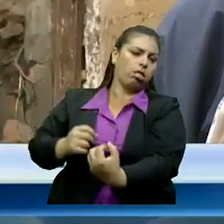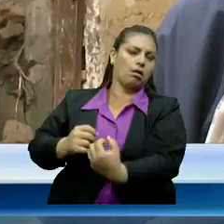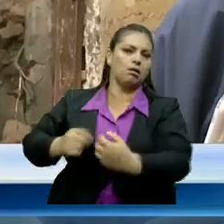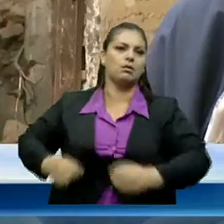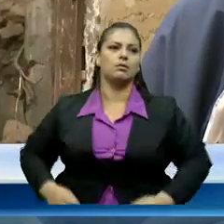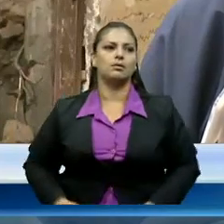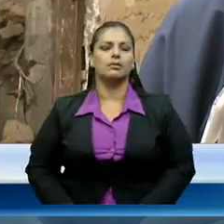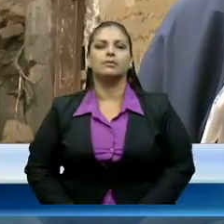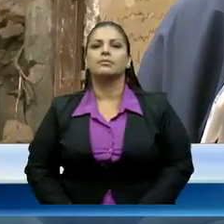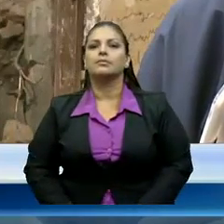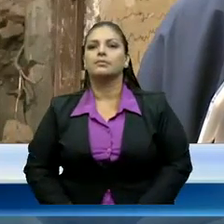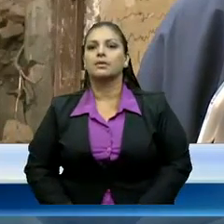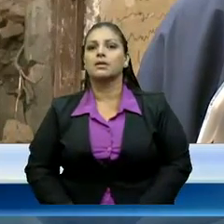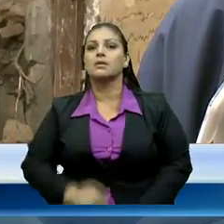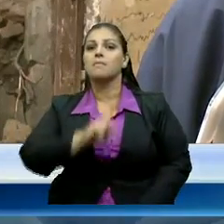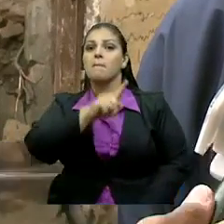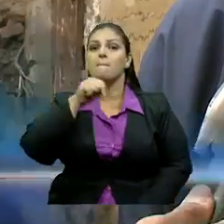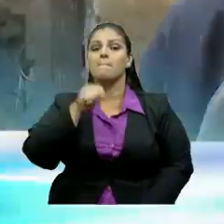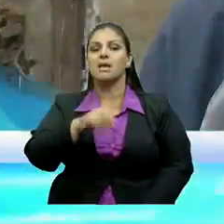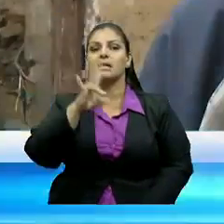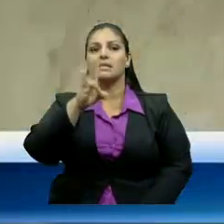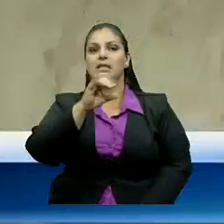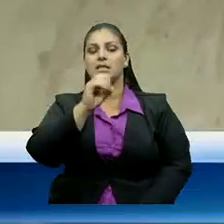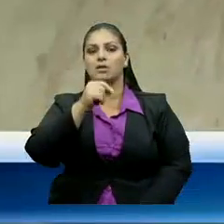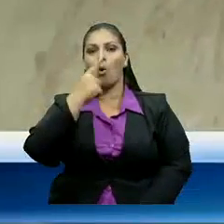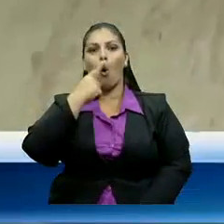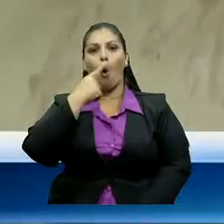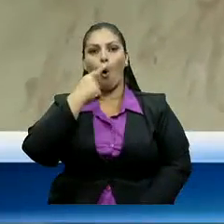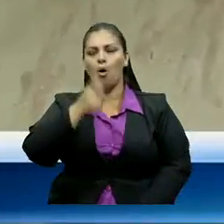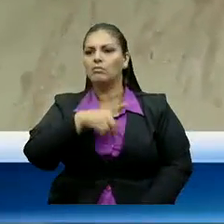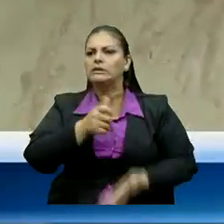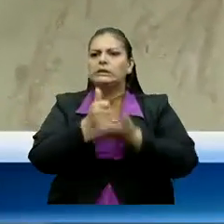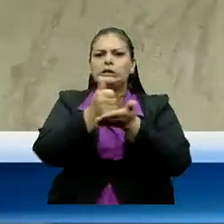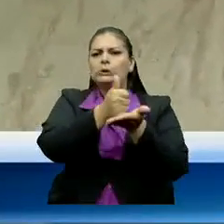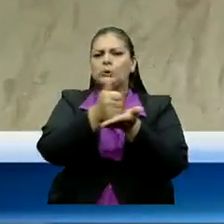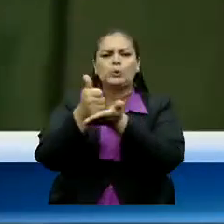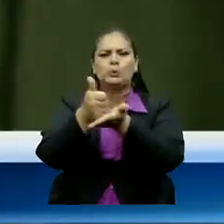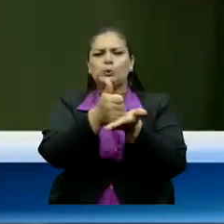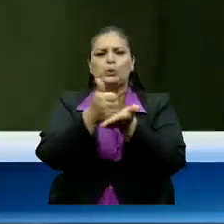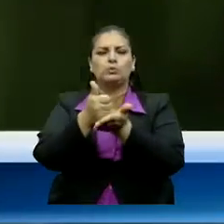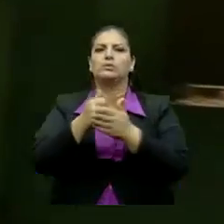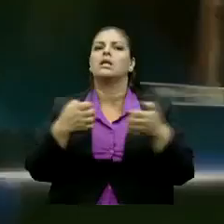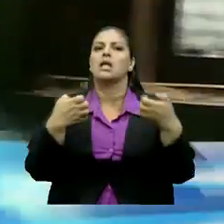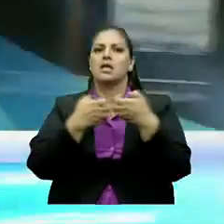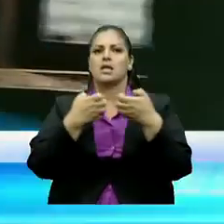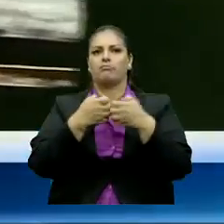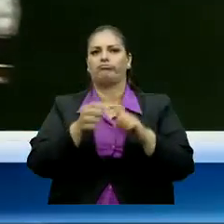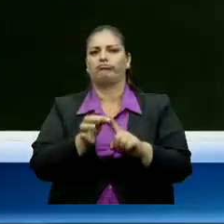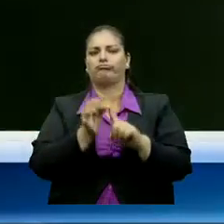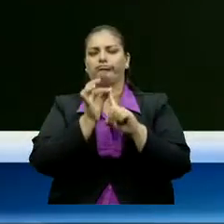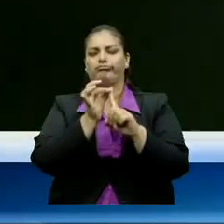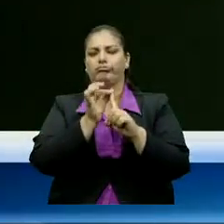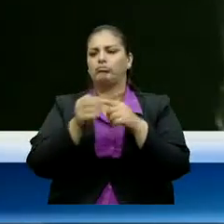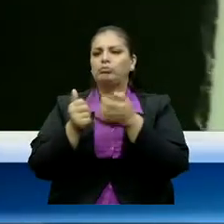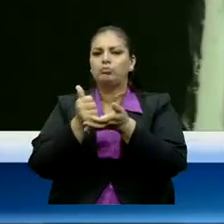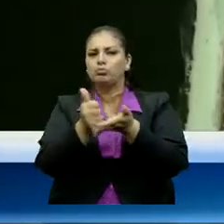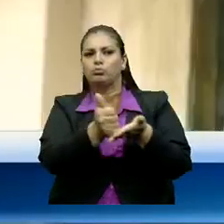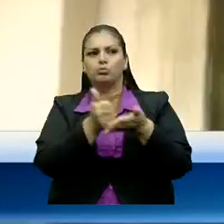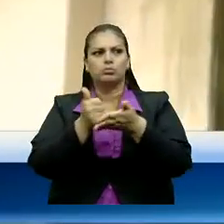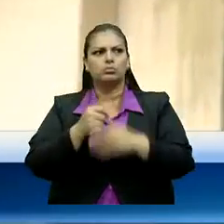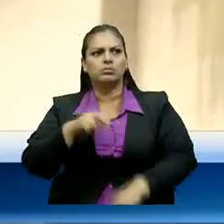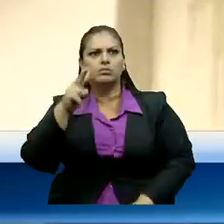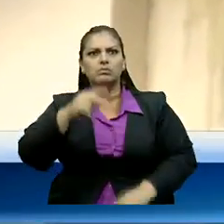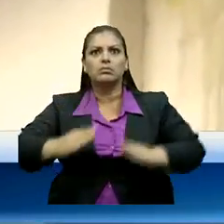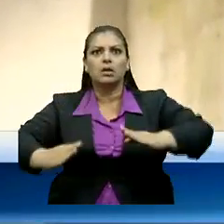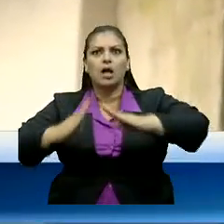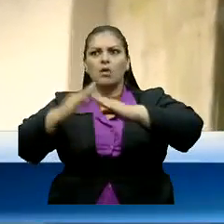son 1.700 hombres, hay un fondo de emergencia de 2 millones. De las inspecciones, el inmueble no tenía los permisos de construcción. En el Distrito